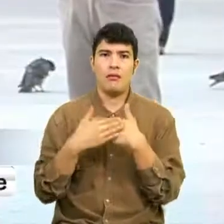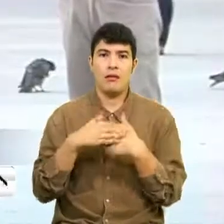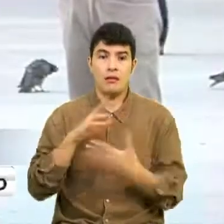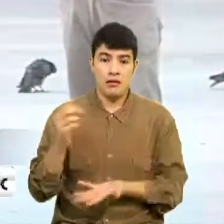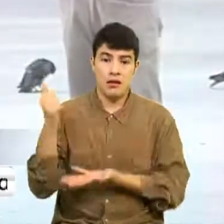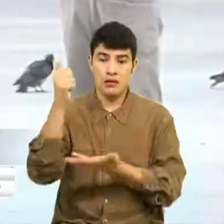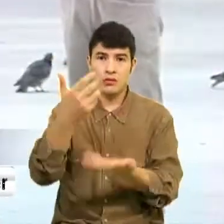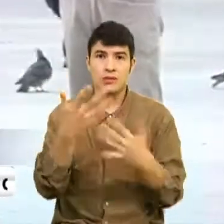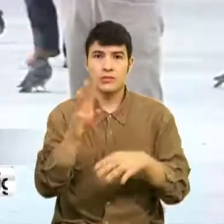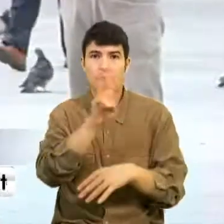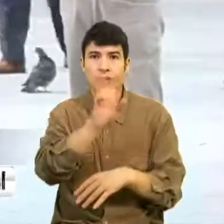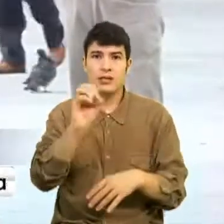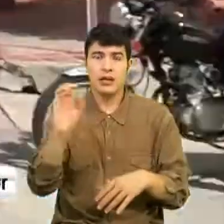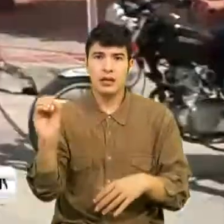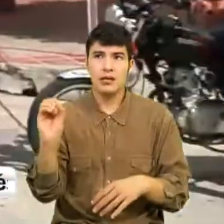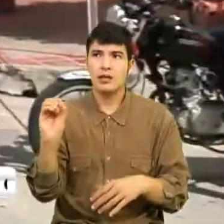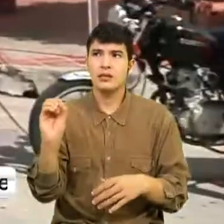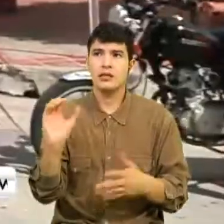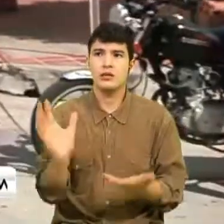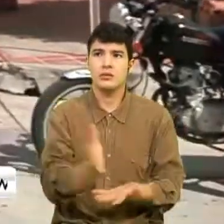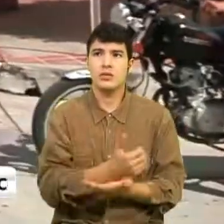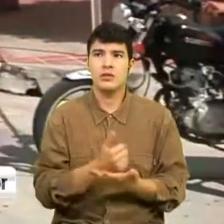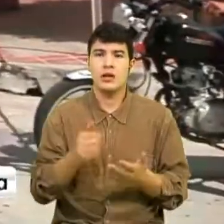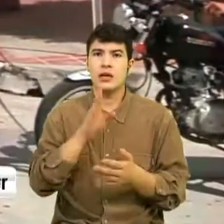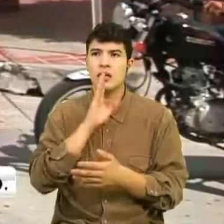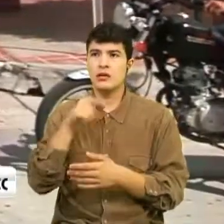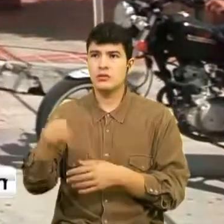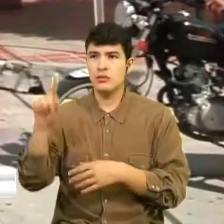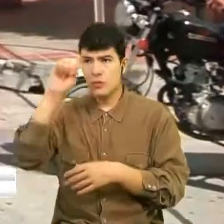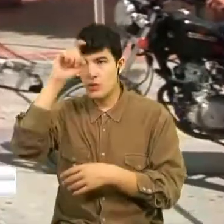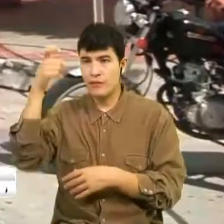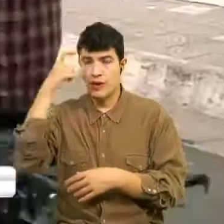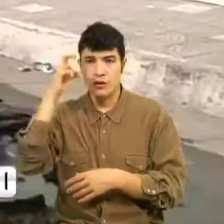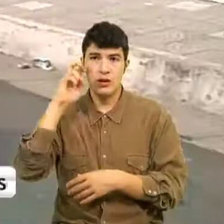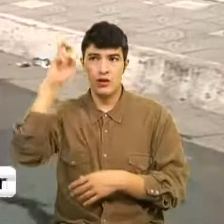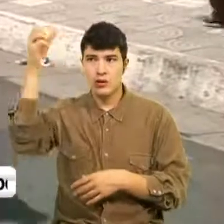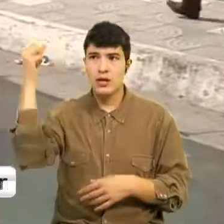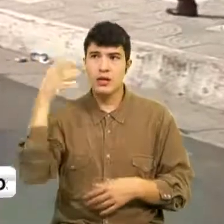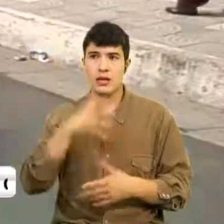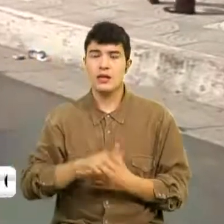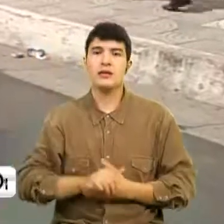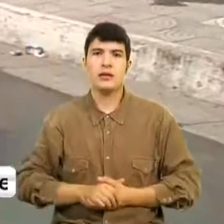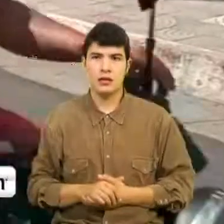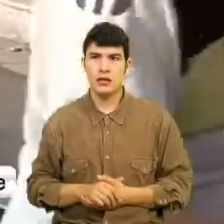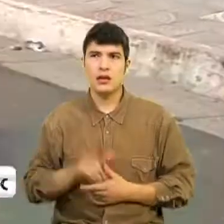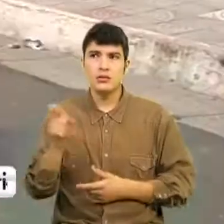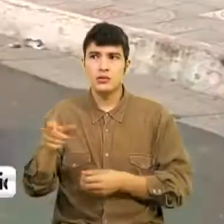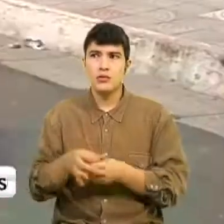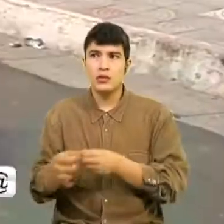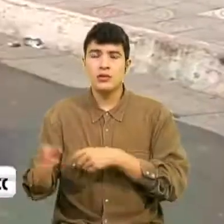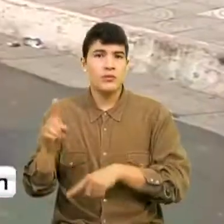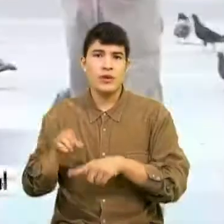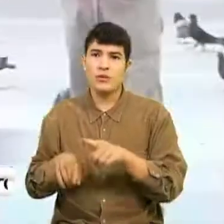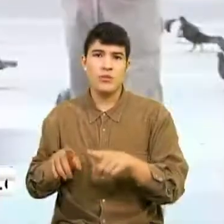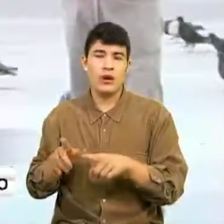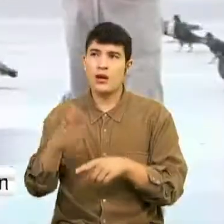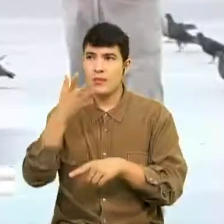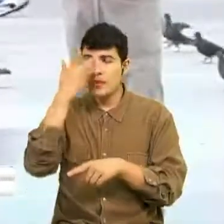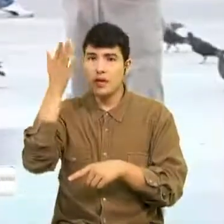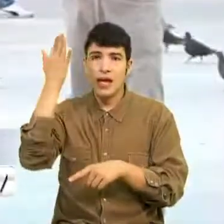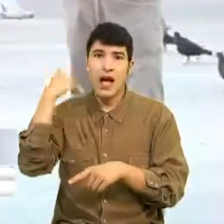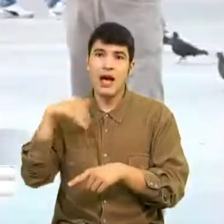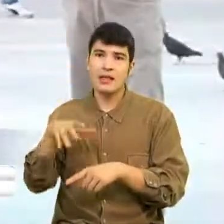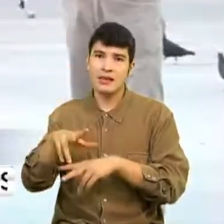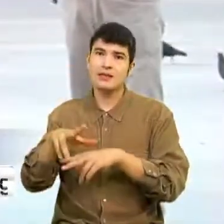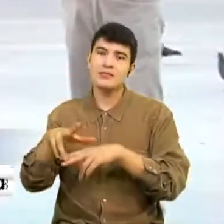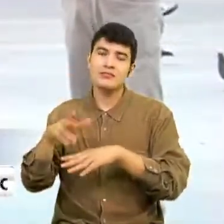los 300 millones de pesos en Durania pasaron a manos de la Gobernación de Norte de Santander, pues el municipio no puede tocarlos por un embargo que